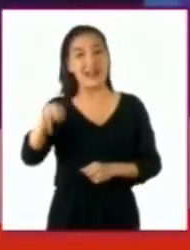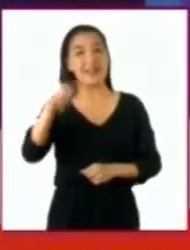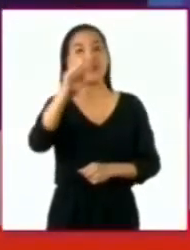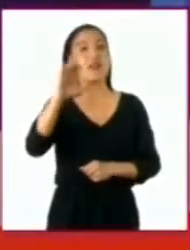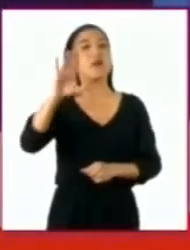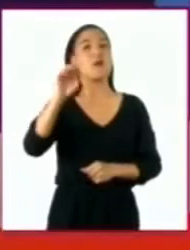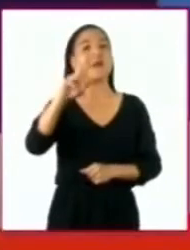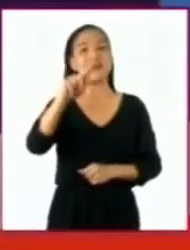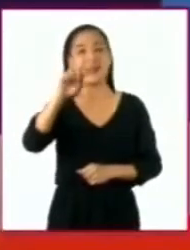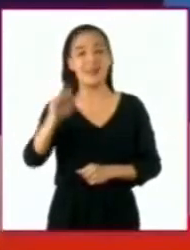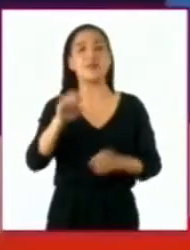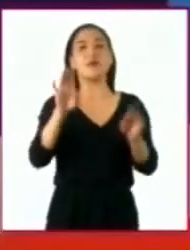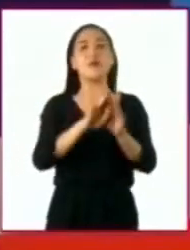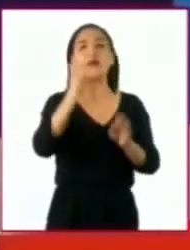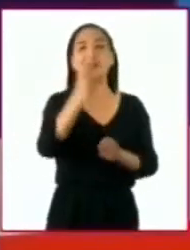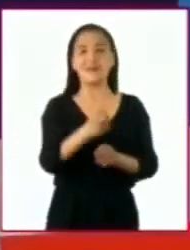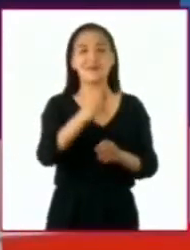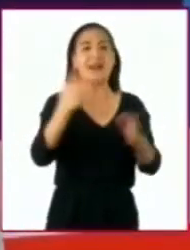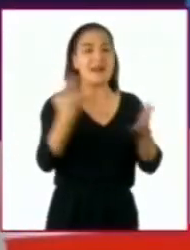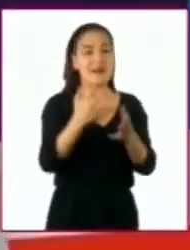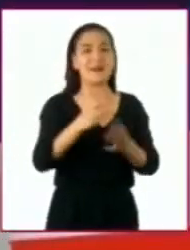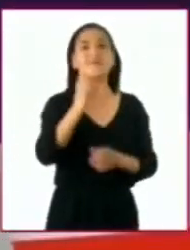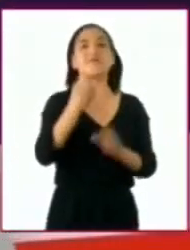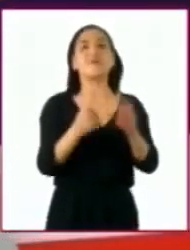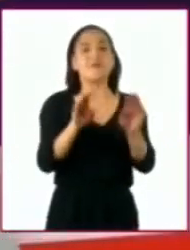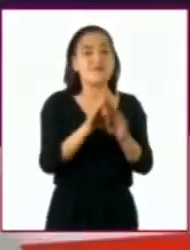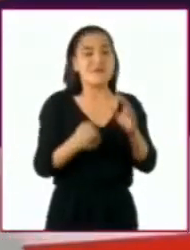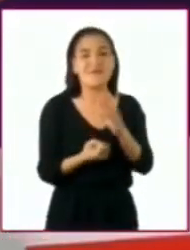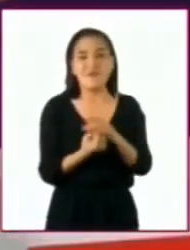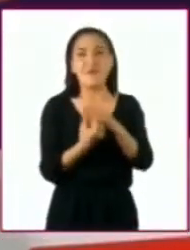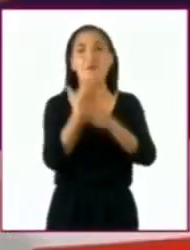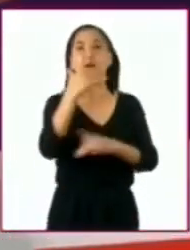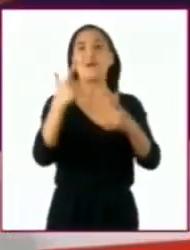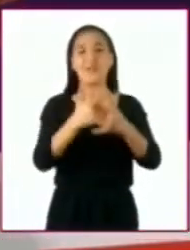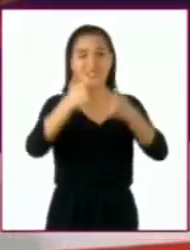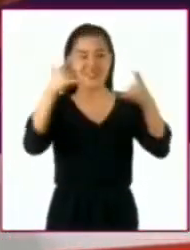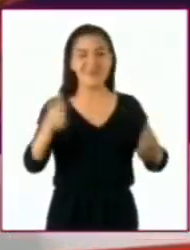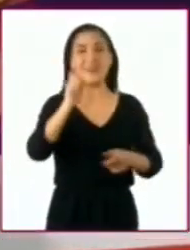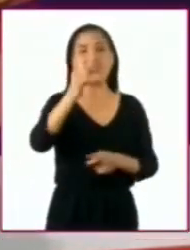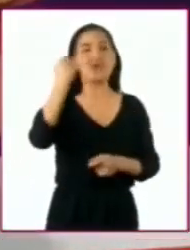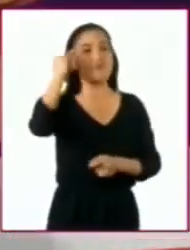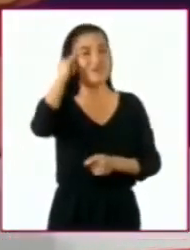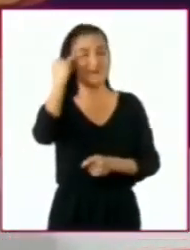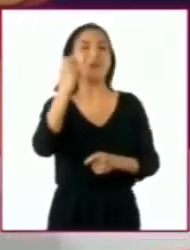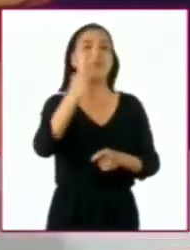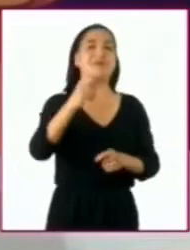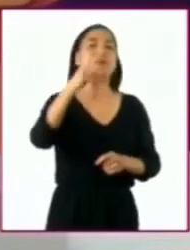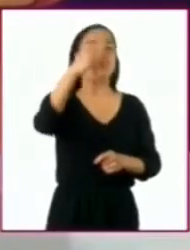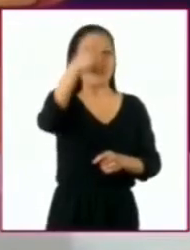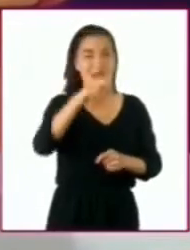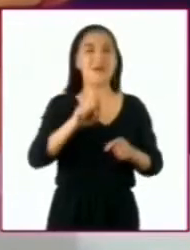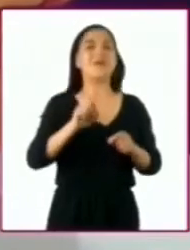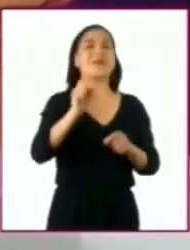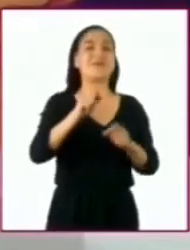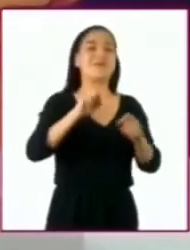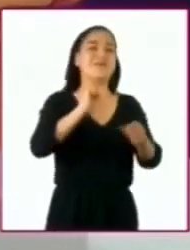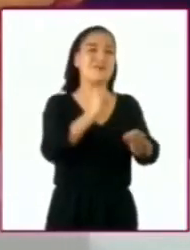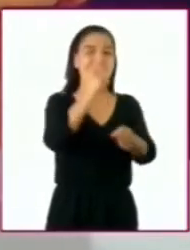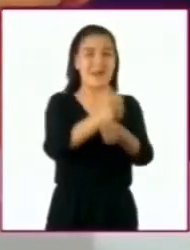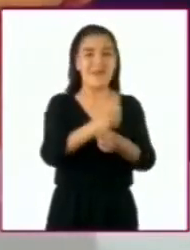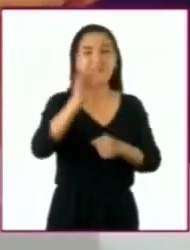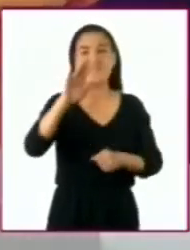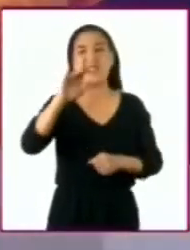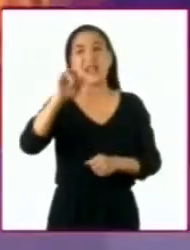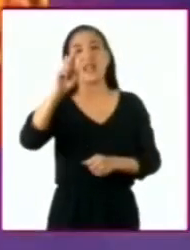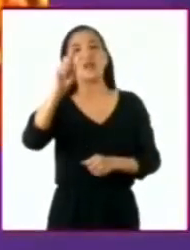conforman temáticamente la epístola proemial de la historia de los indios de la Nueva España, de Fray Toribio de Paredes, así